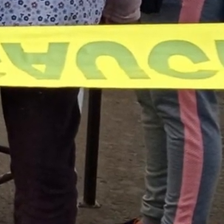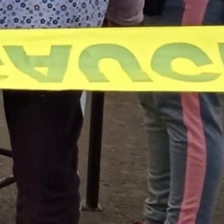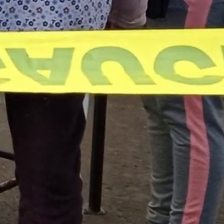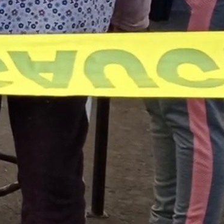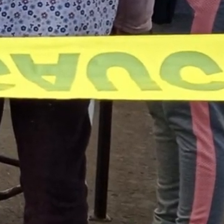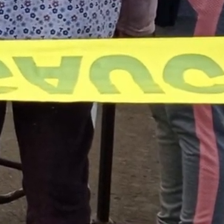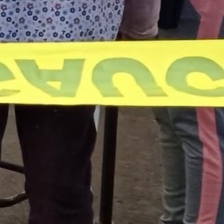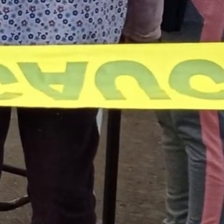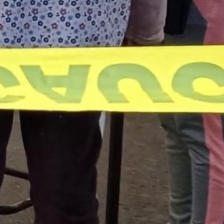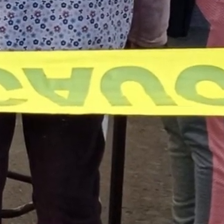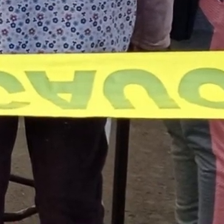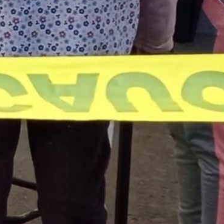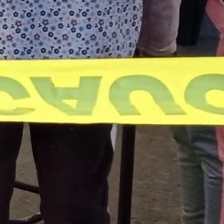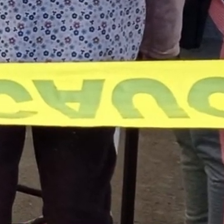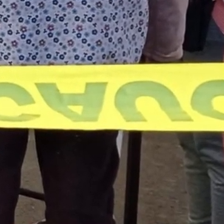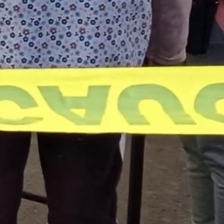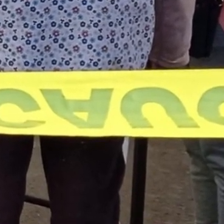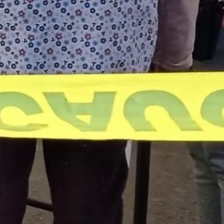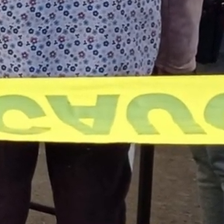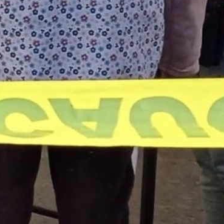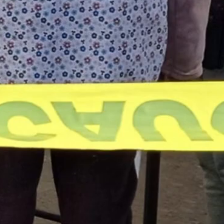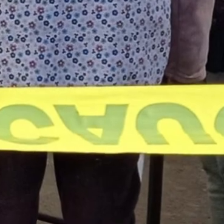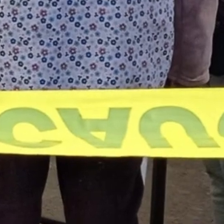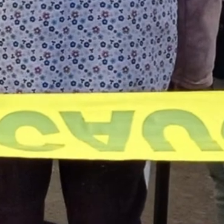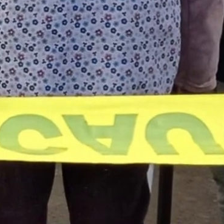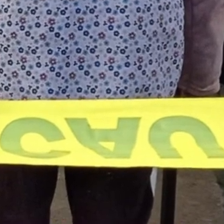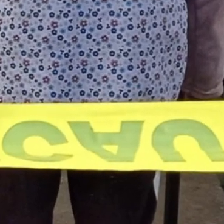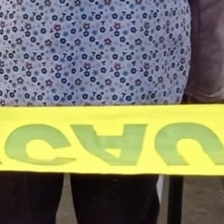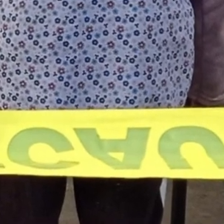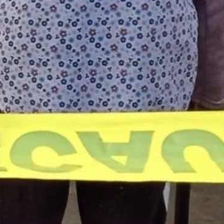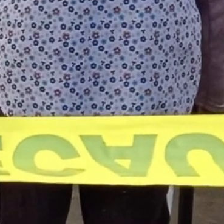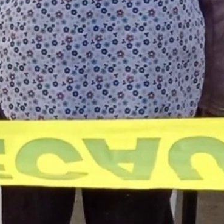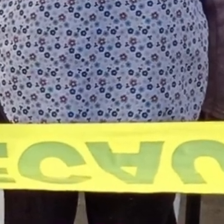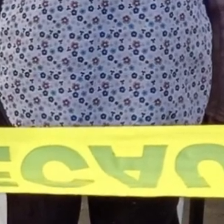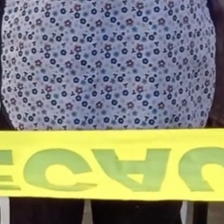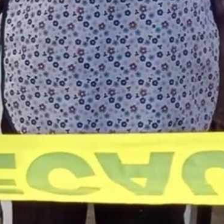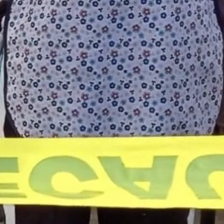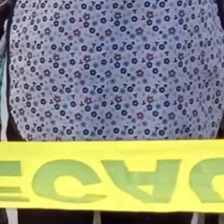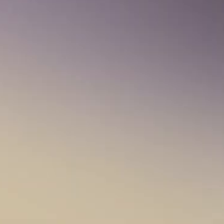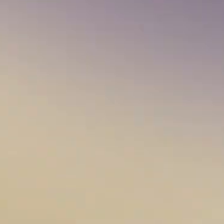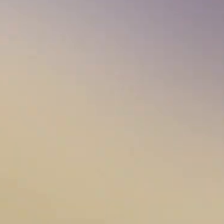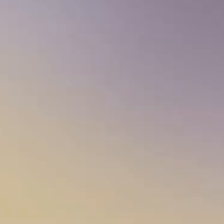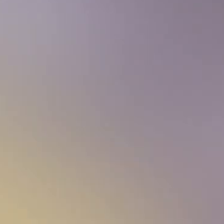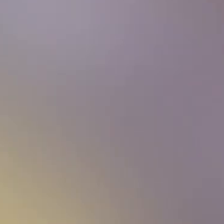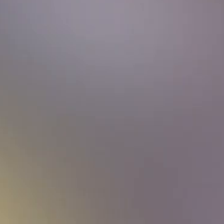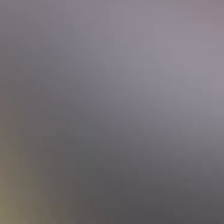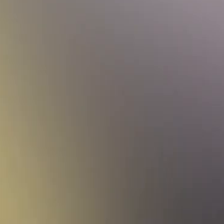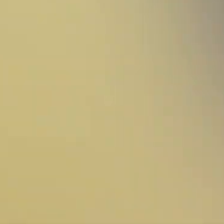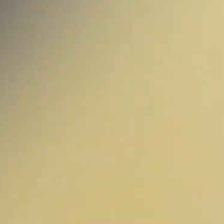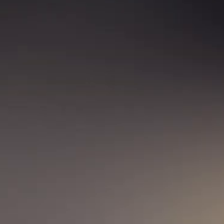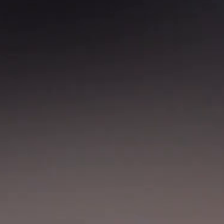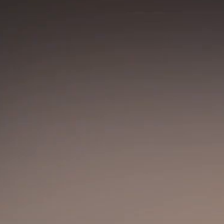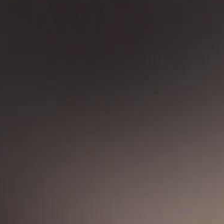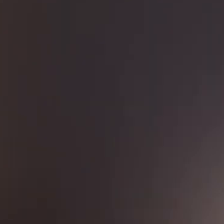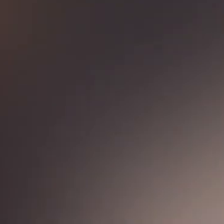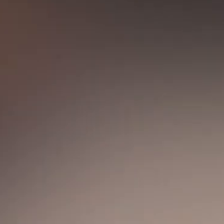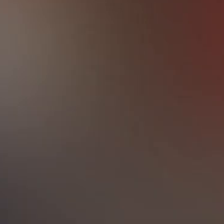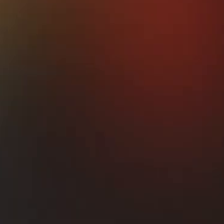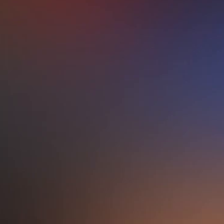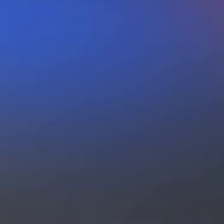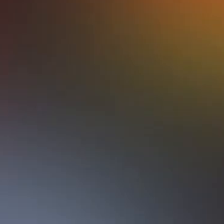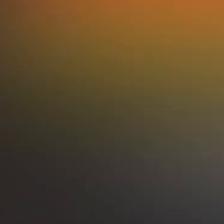México se encontraba Viajando en una gira de promoción en Michoacán y regresó inmediatamente para coordinar los rescates y la